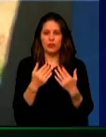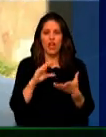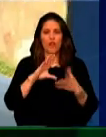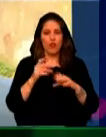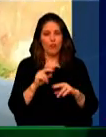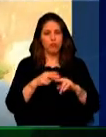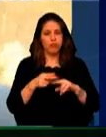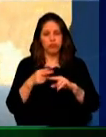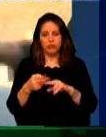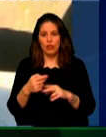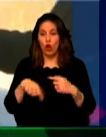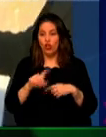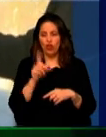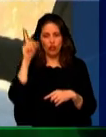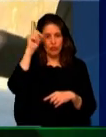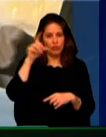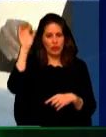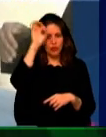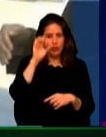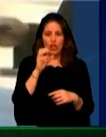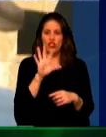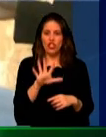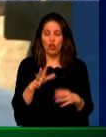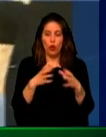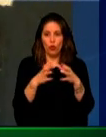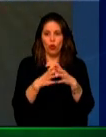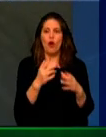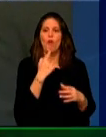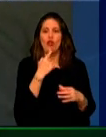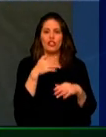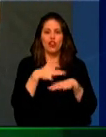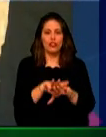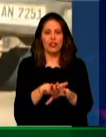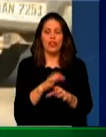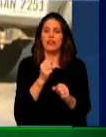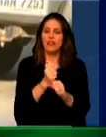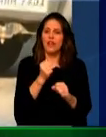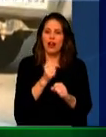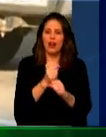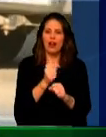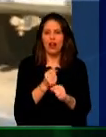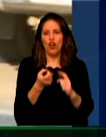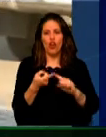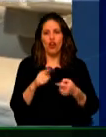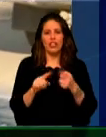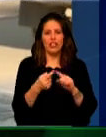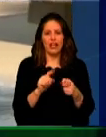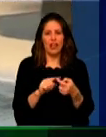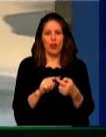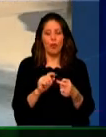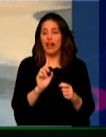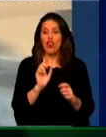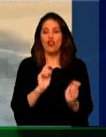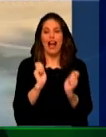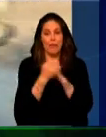forma reiterada con todos los legisladores de los cinco partidos que la integran es trabajar coordinados para no cambiar lo que está